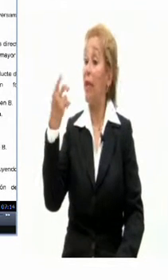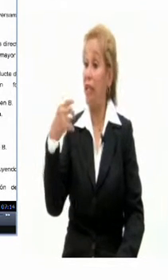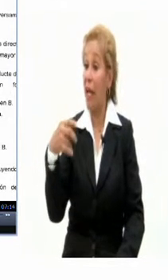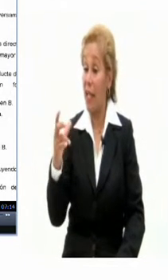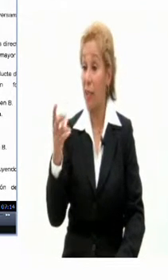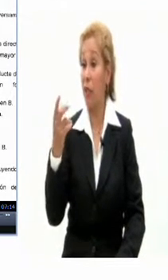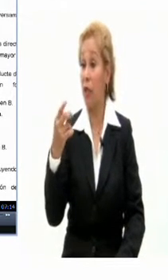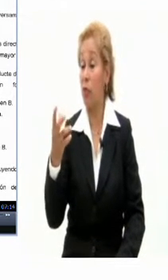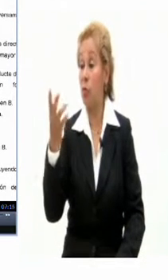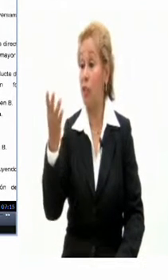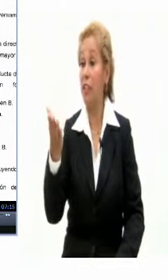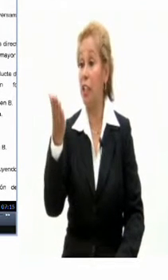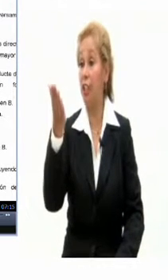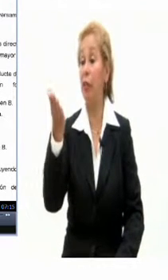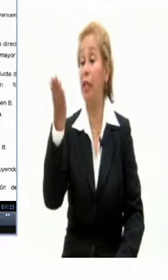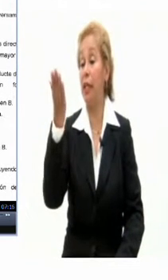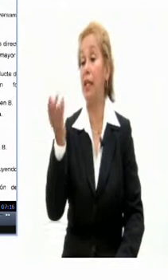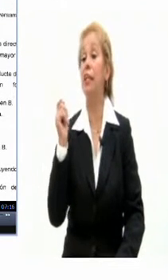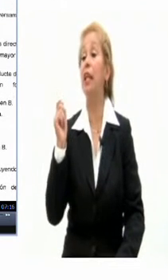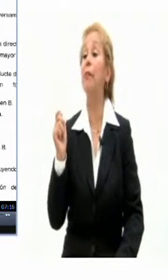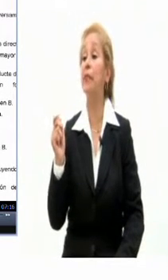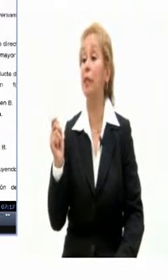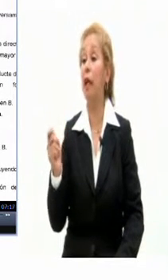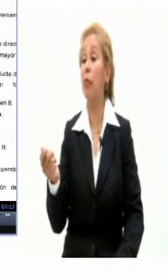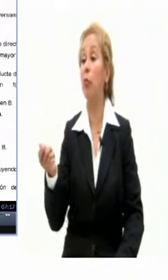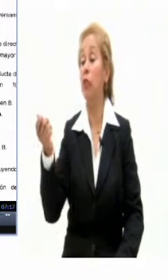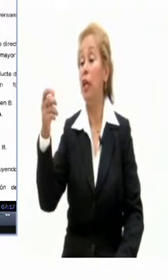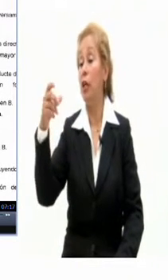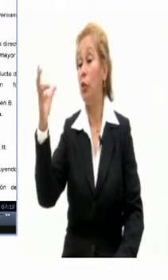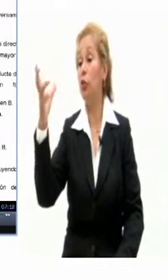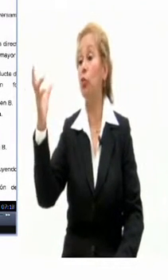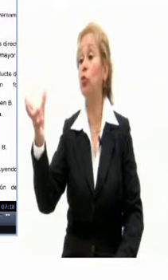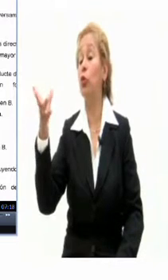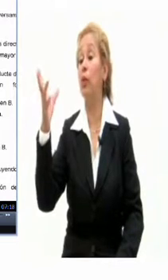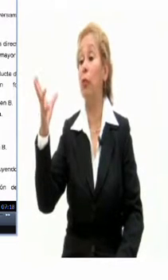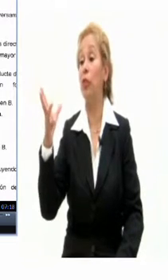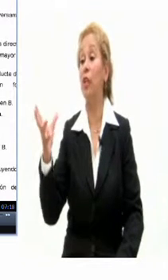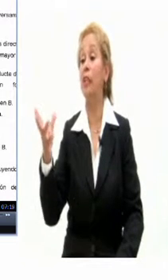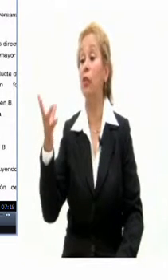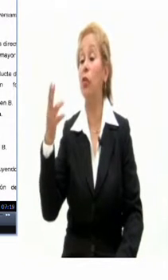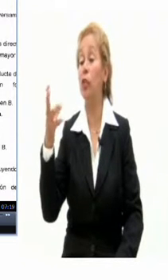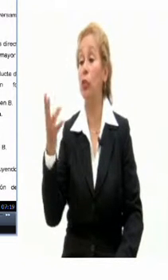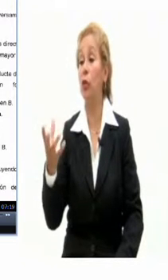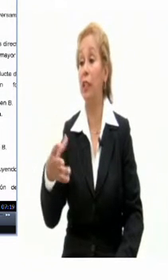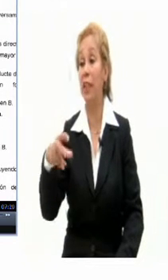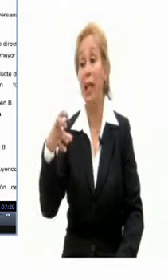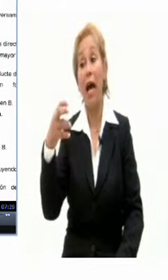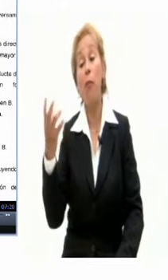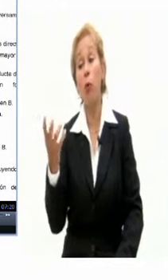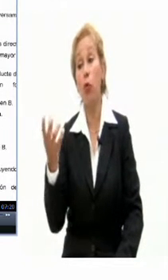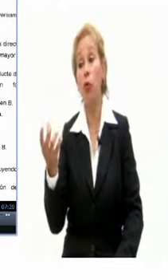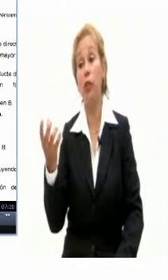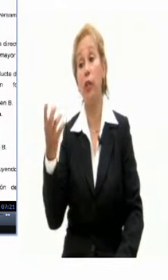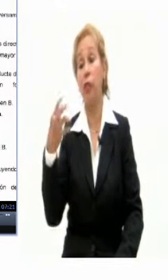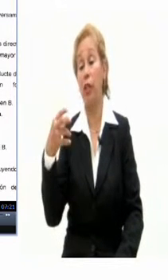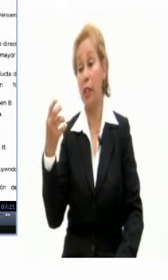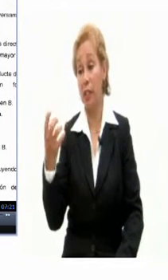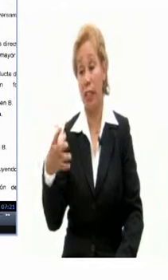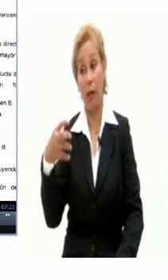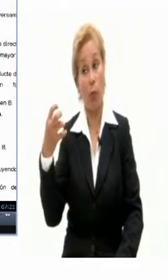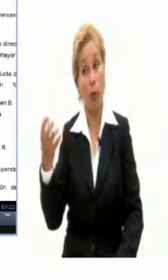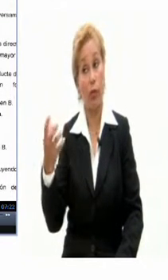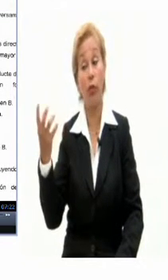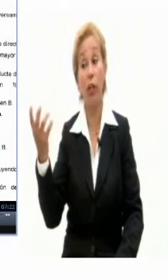ya validadas por la comunidad científica, que aquí se las presentamos con sus correspondientes conjeturas, a modo de